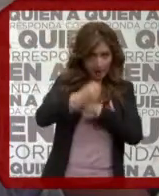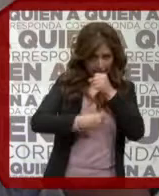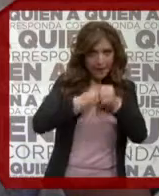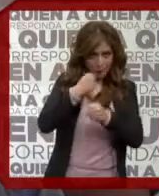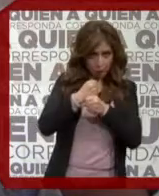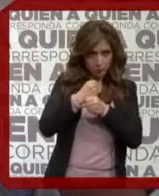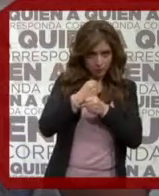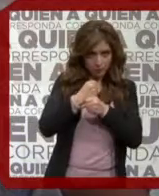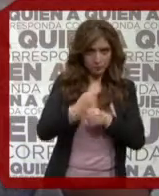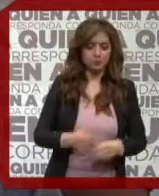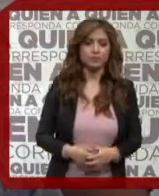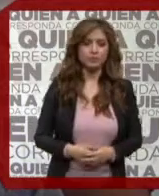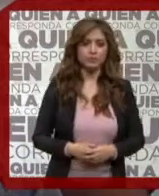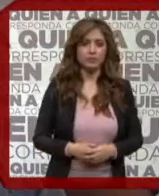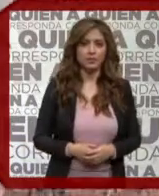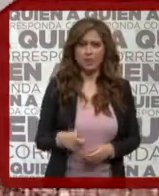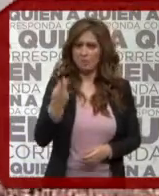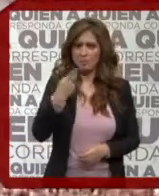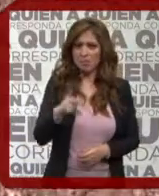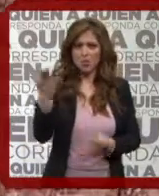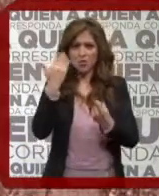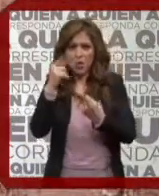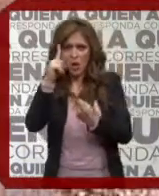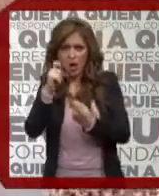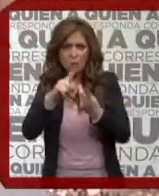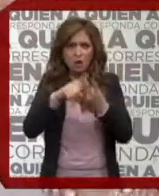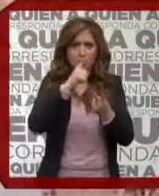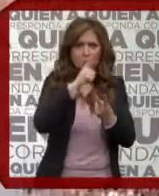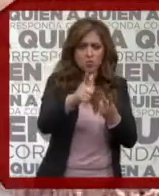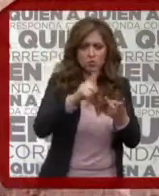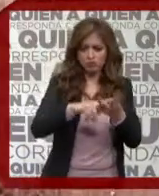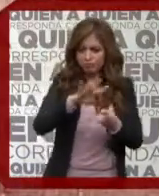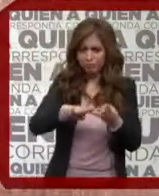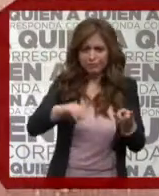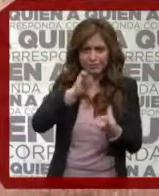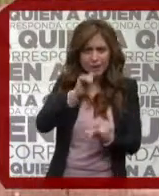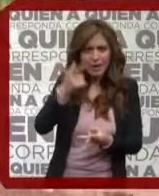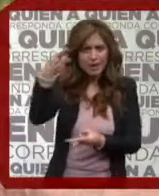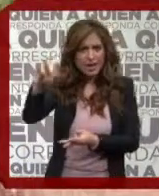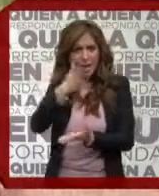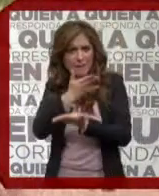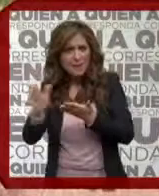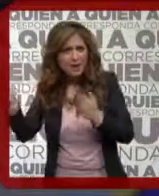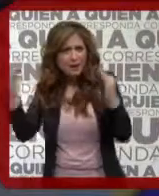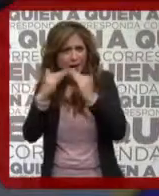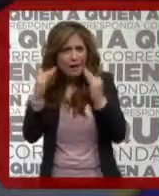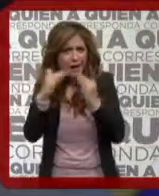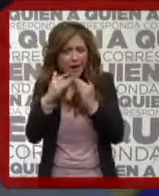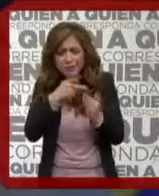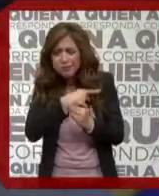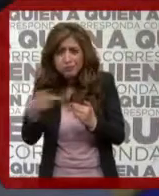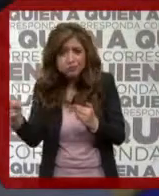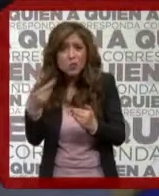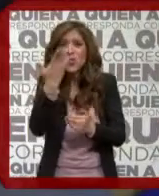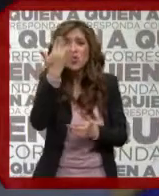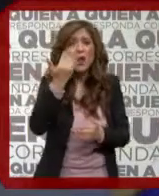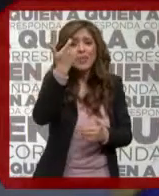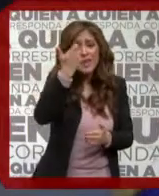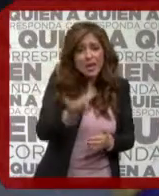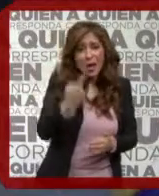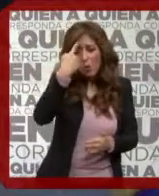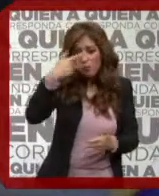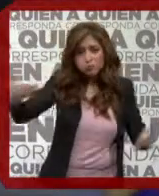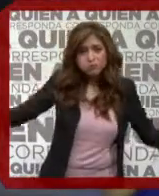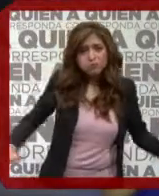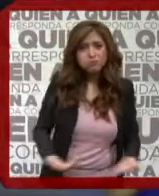que además que no cuentan con los servicios básicos y por consiguiente con una vivienda digna, no tienen recursos para la llegada de sus